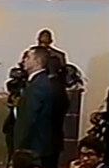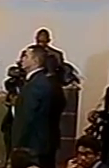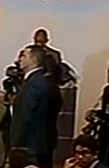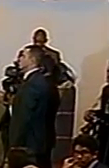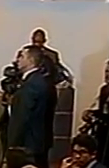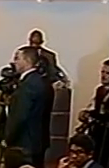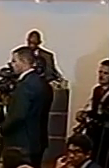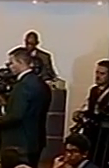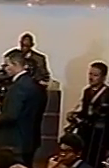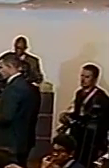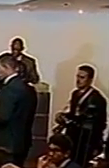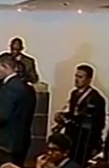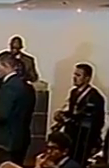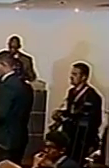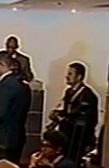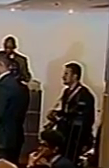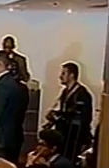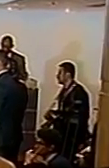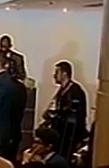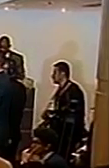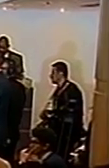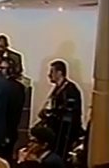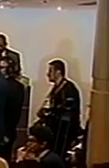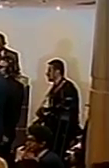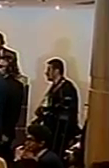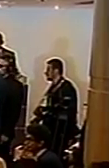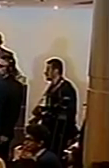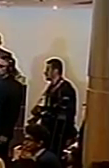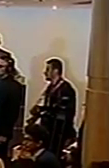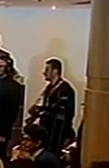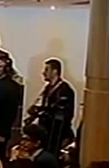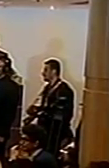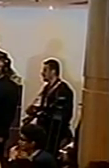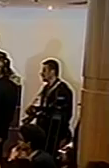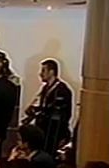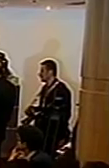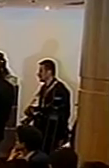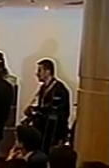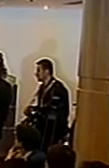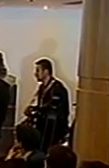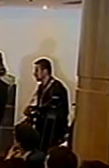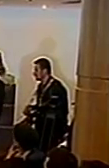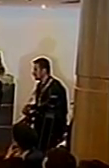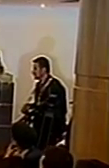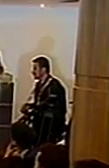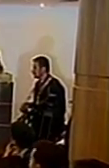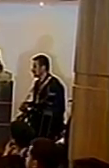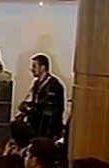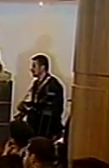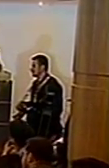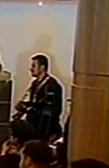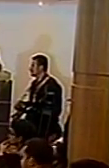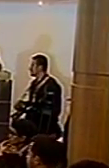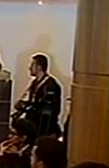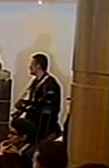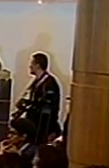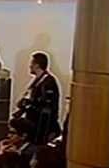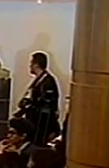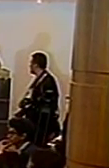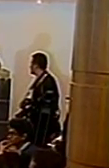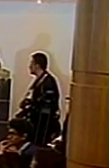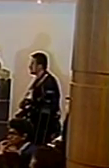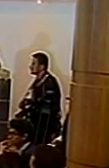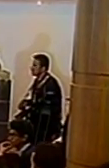votación serán reinstaurados a sus lugares originales y deberá procederse a la mayor difusión pública posible para el conocimiento de los